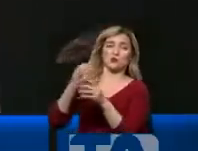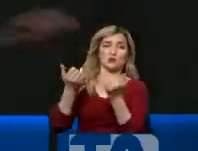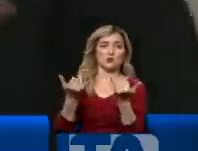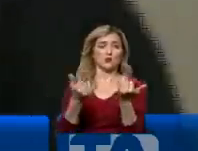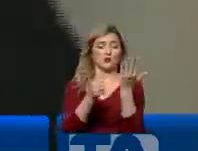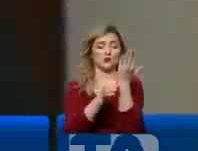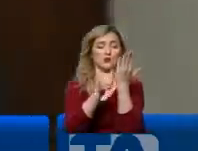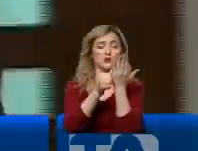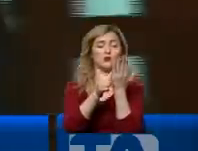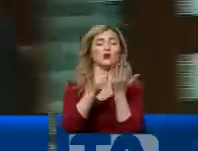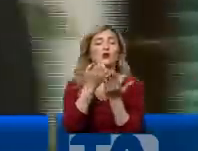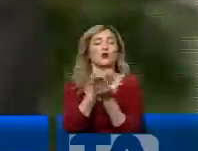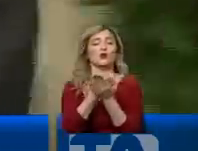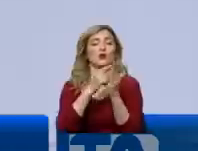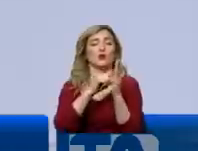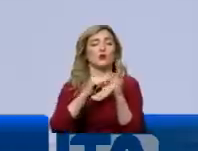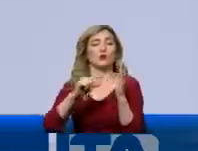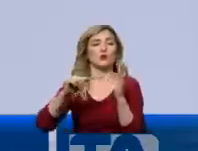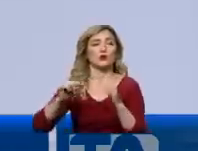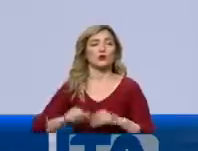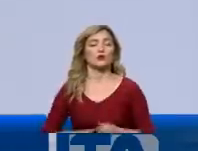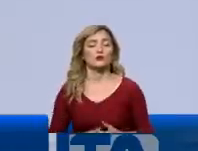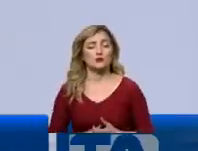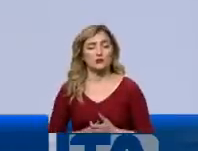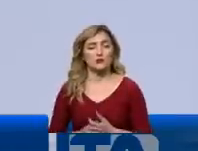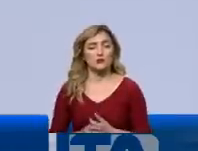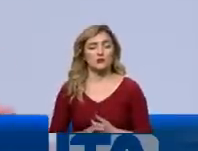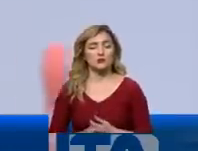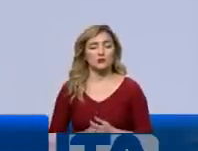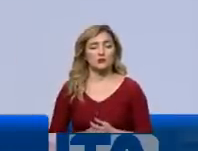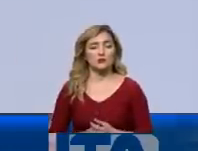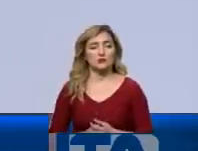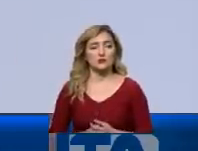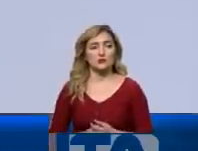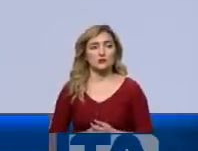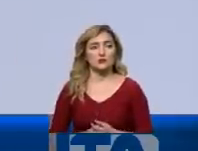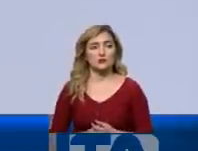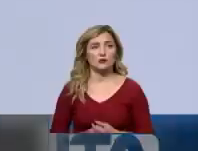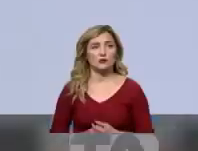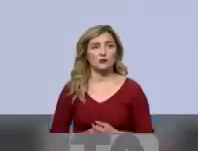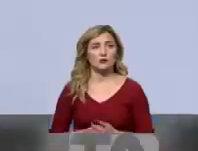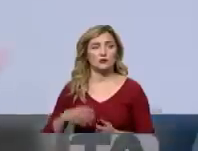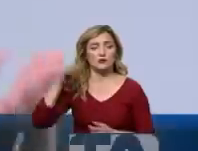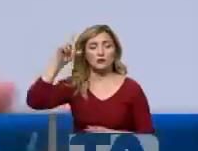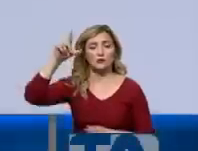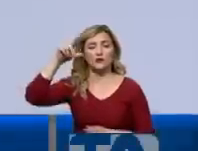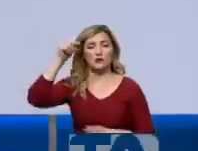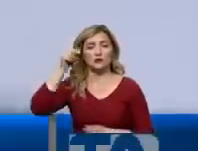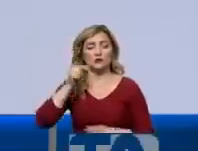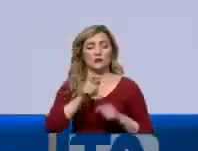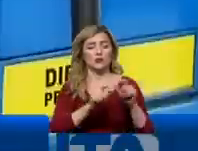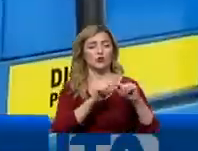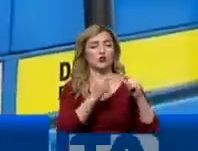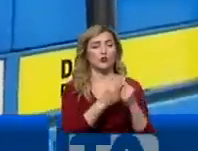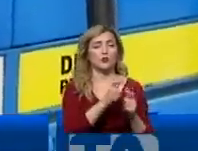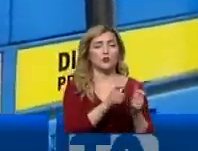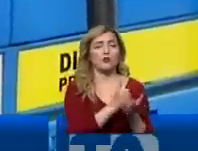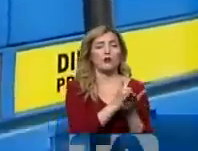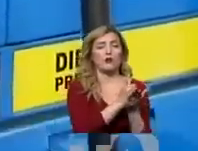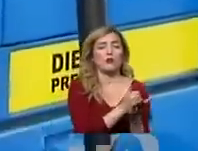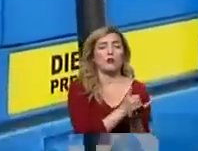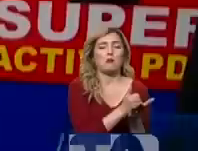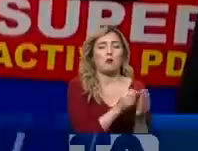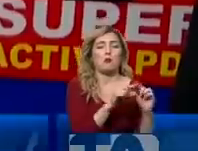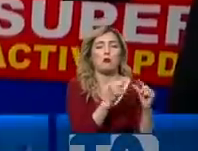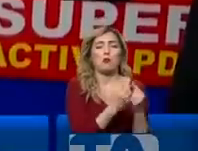ministro de Economía y Finanzas, Richard Martínez. ¿Por qué? Porque esos son recursos que todo el Estado está sacrificando en favor de pocas personas. Solo en diésel